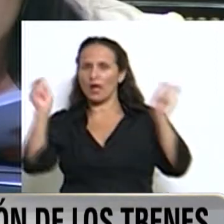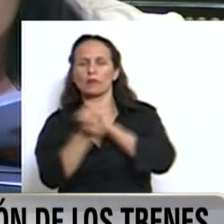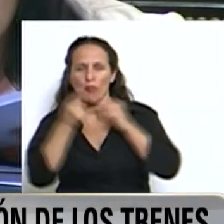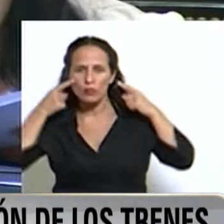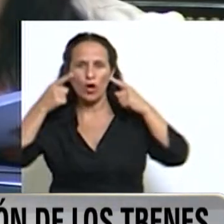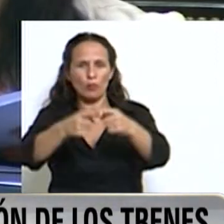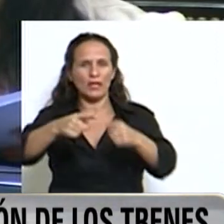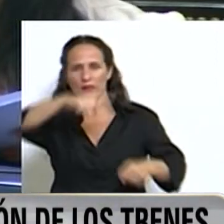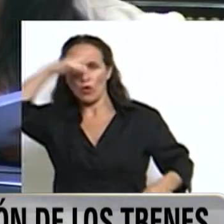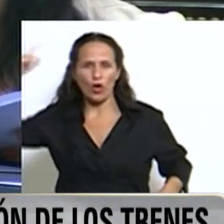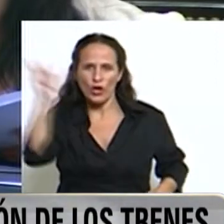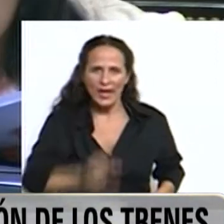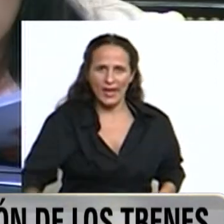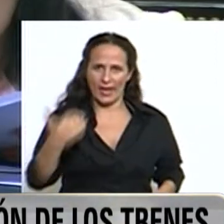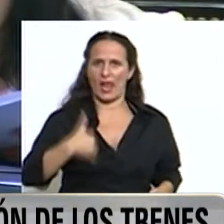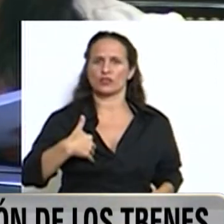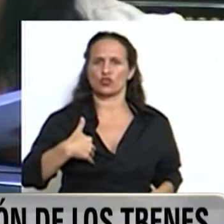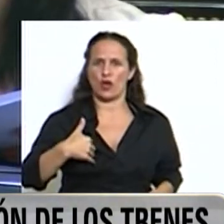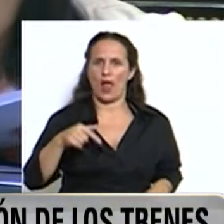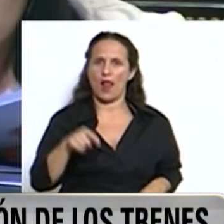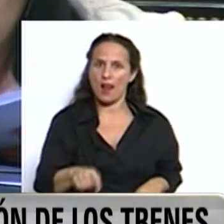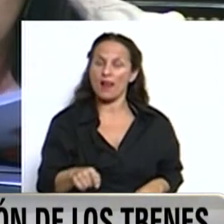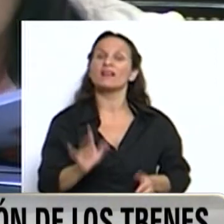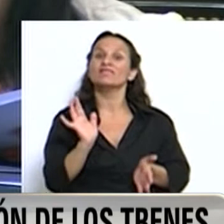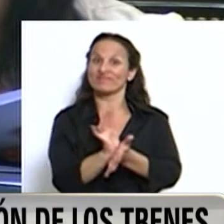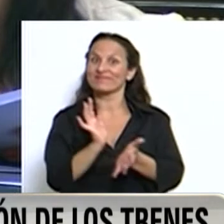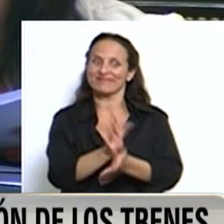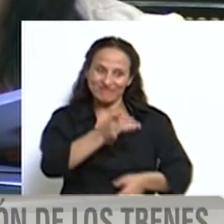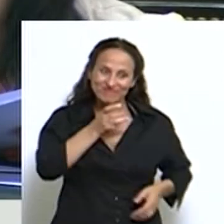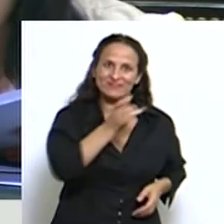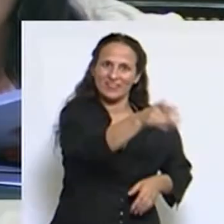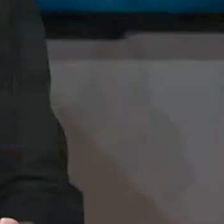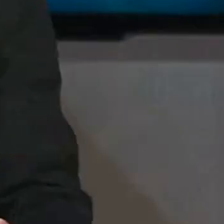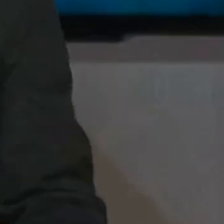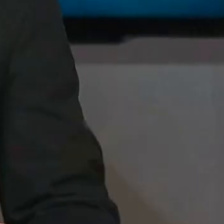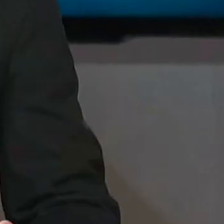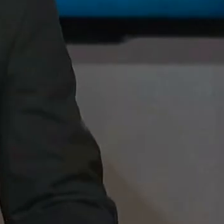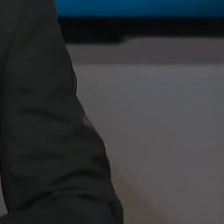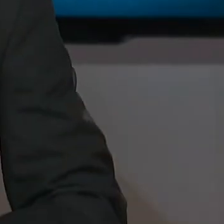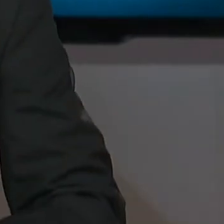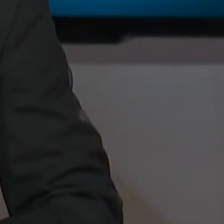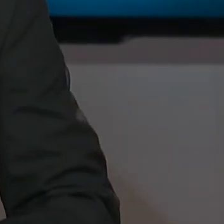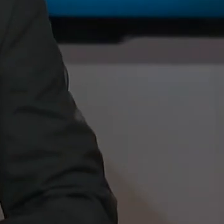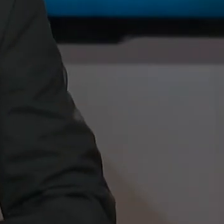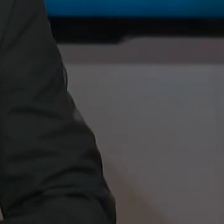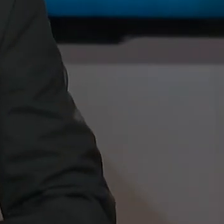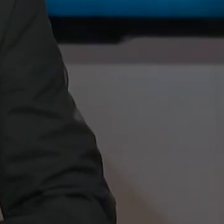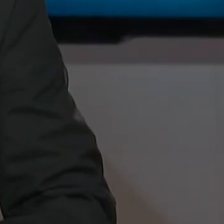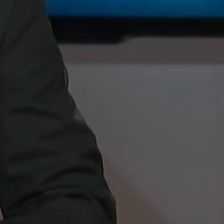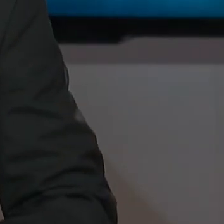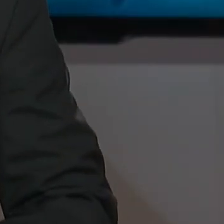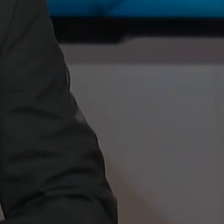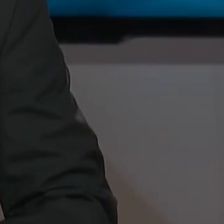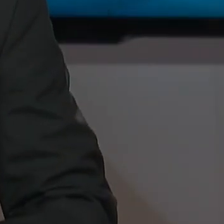Victoria, sino también de la Unión Cívica Radical, el PRO y el Frente Renovador. ¿Cómo les va? 4 de la tarde en punto en todo